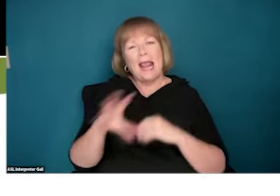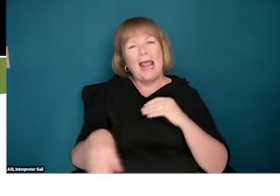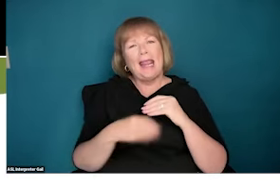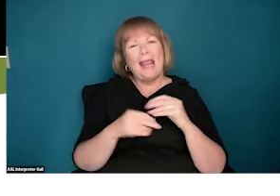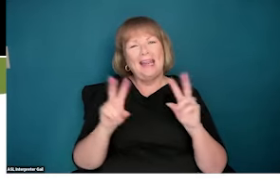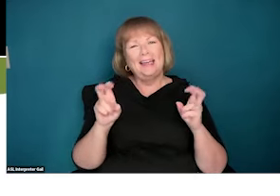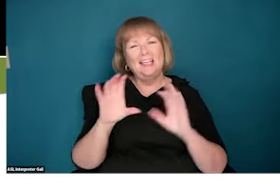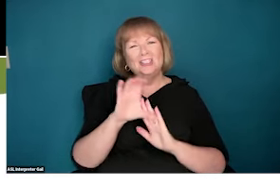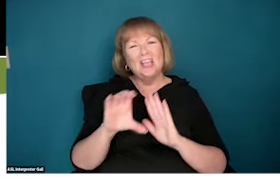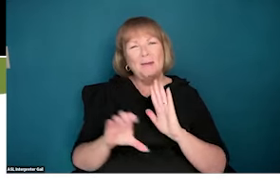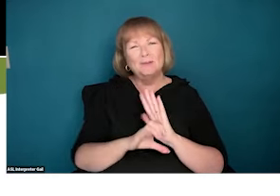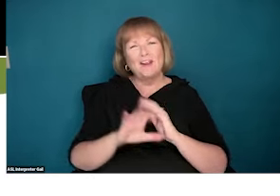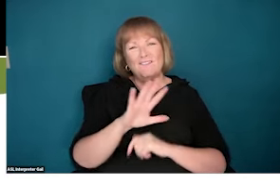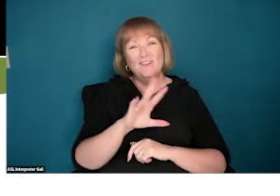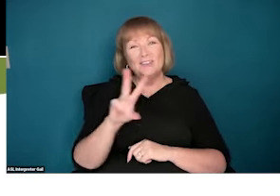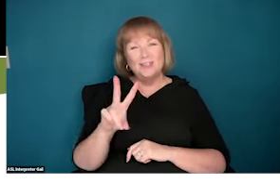documentos a medida de que